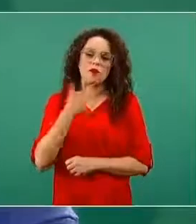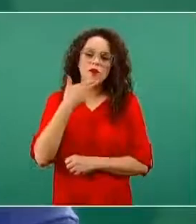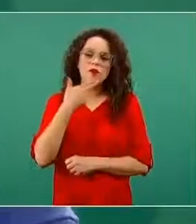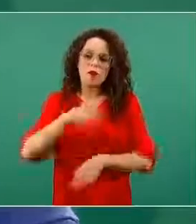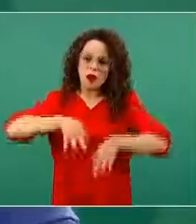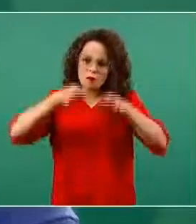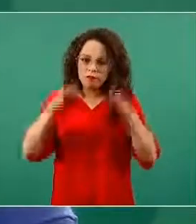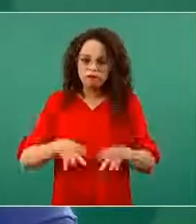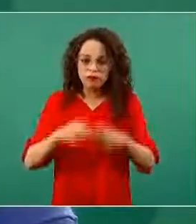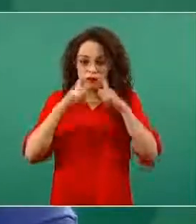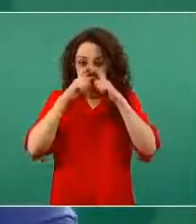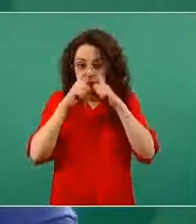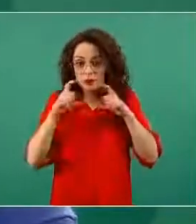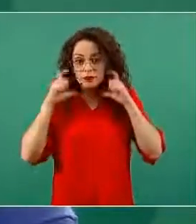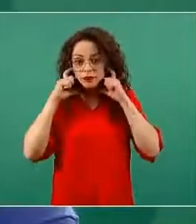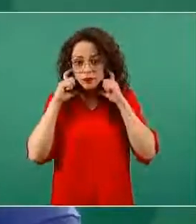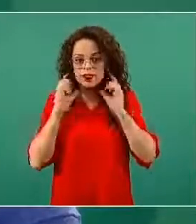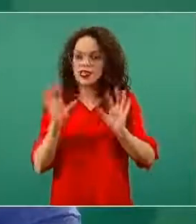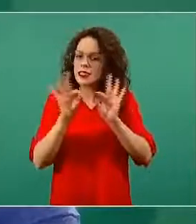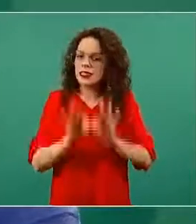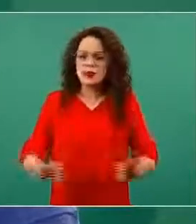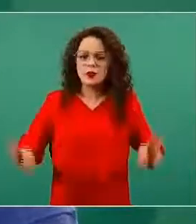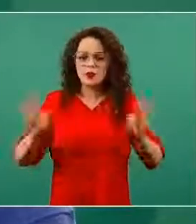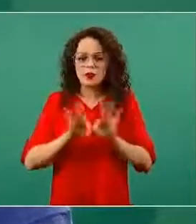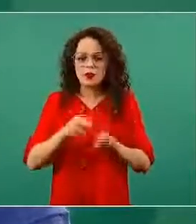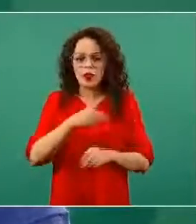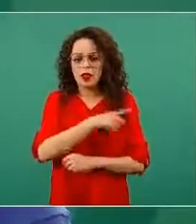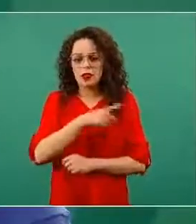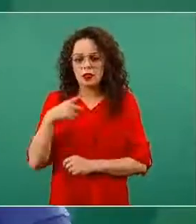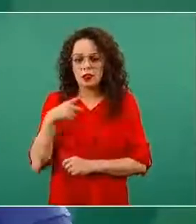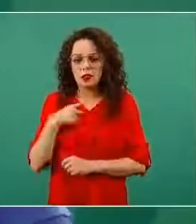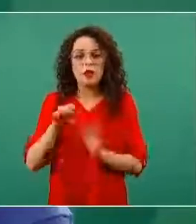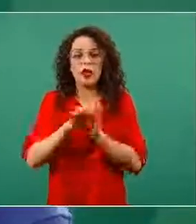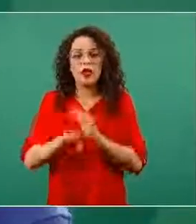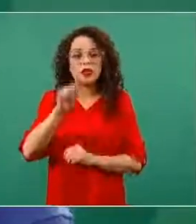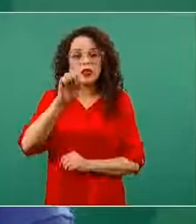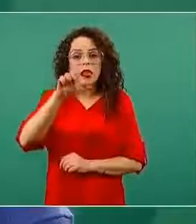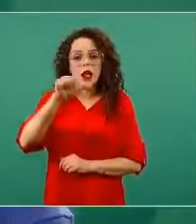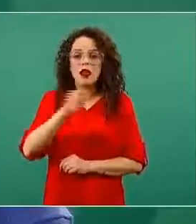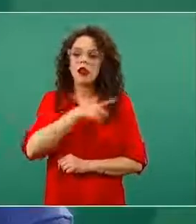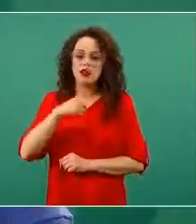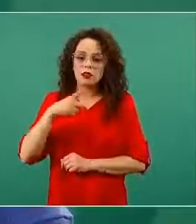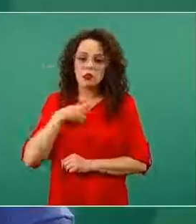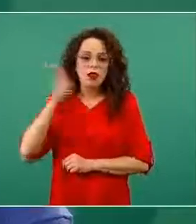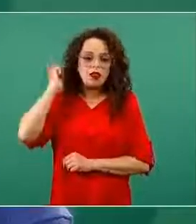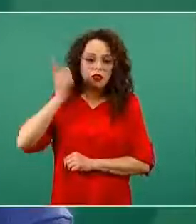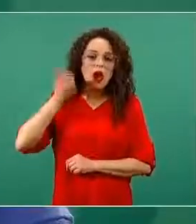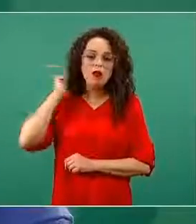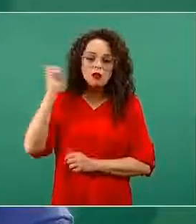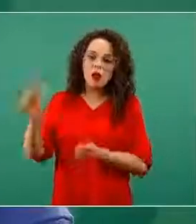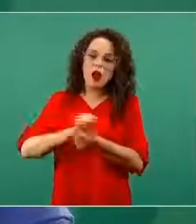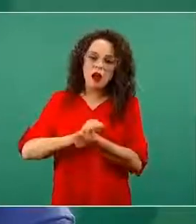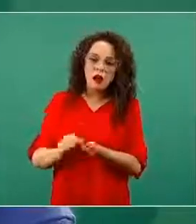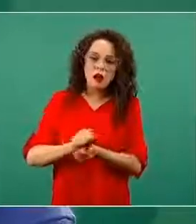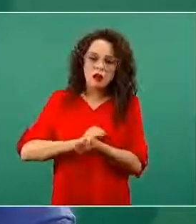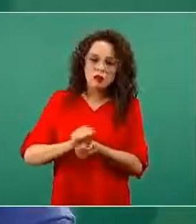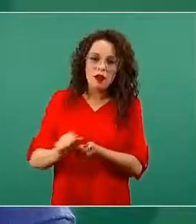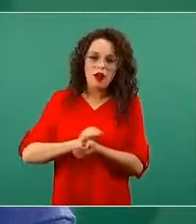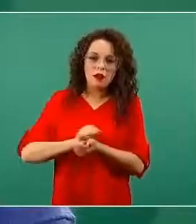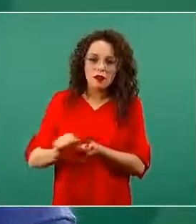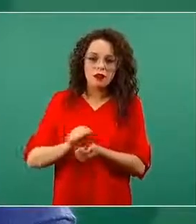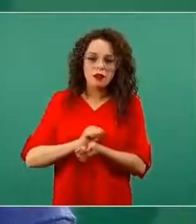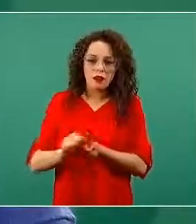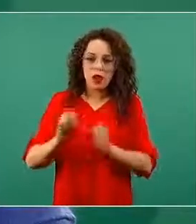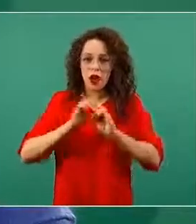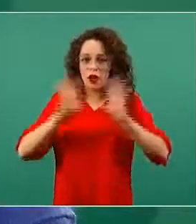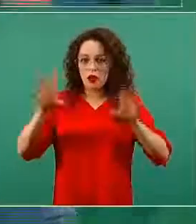Es bien importante que los cubrebocas, si son de tela, recuerden lavarlos todos los días. Está muy claro en la